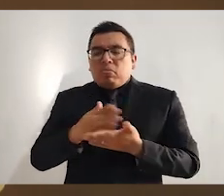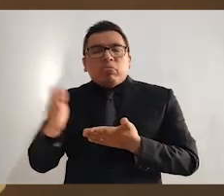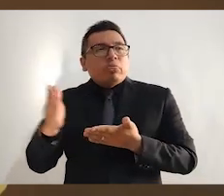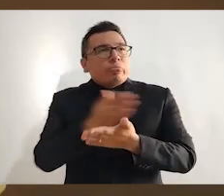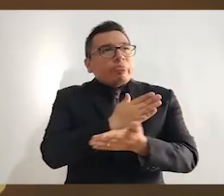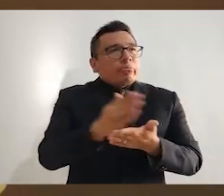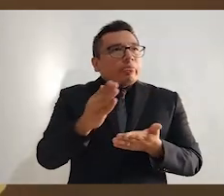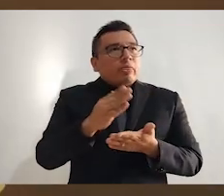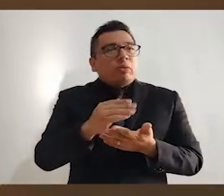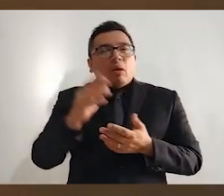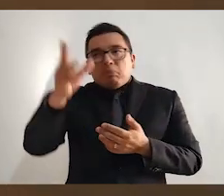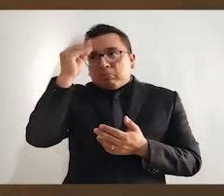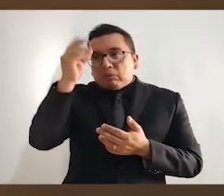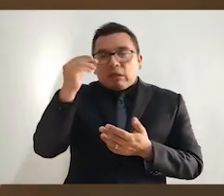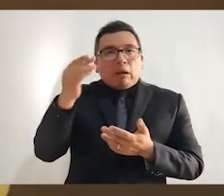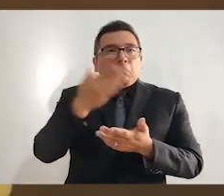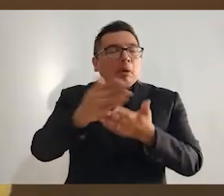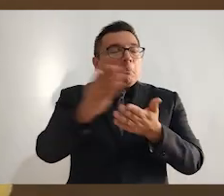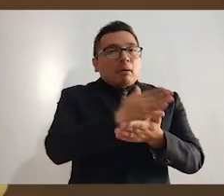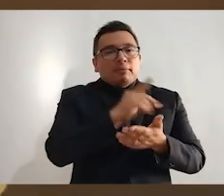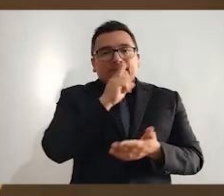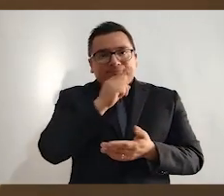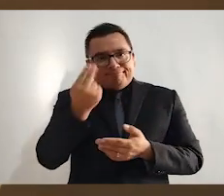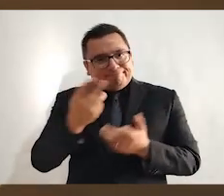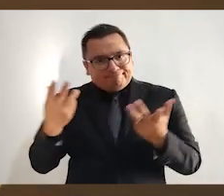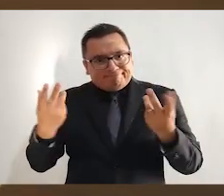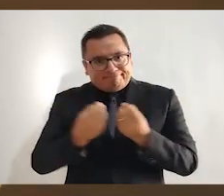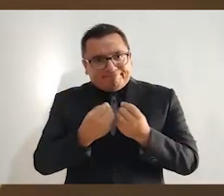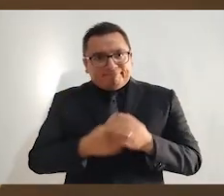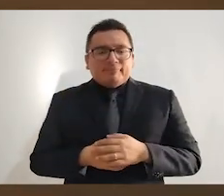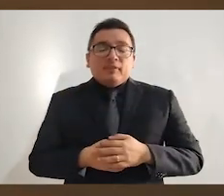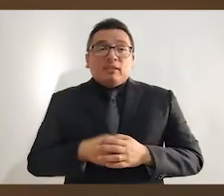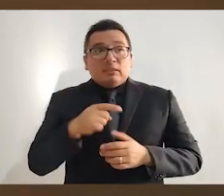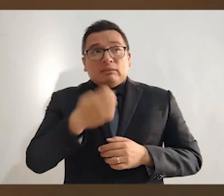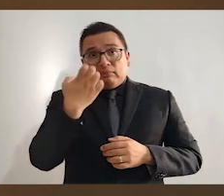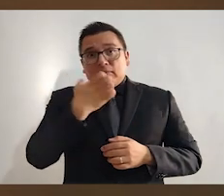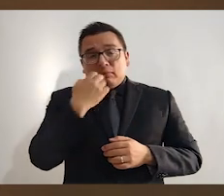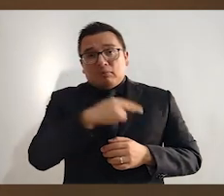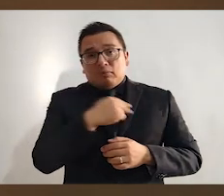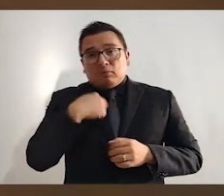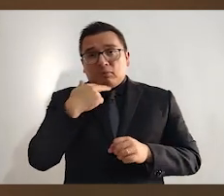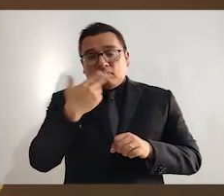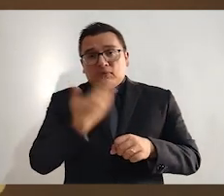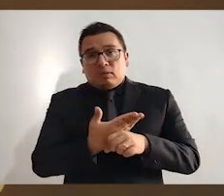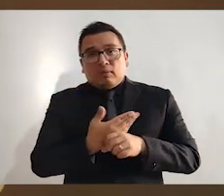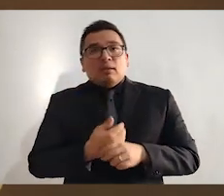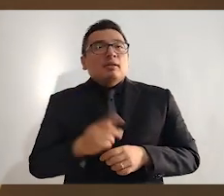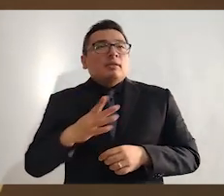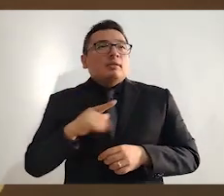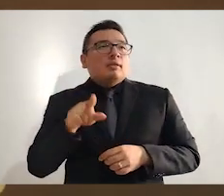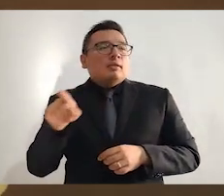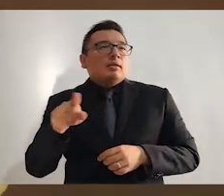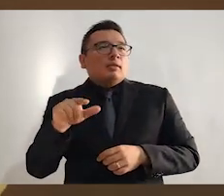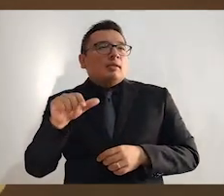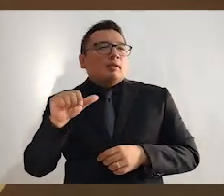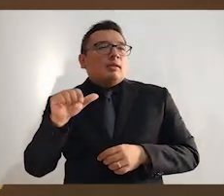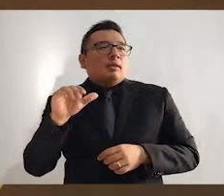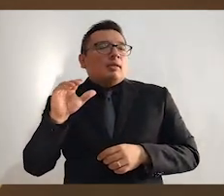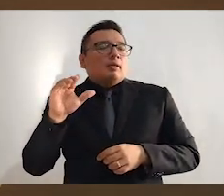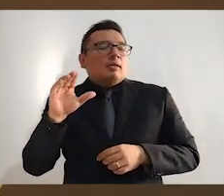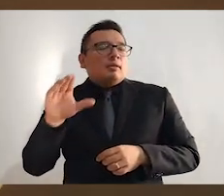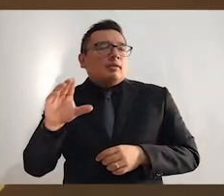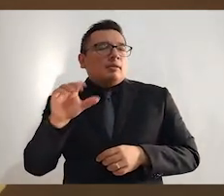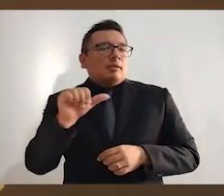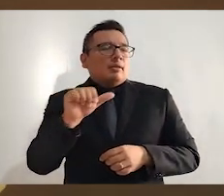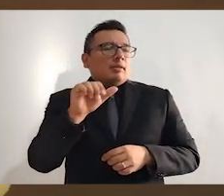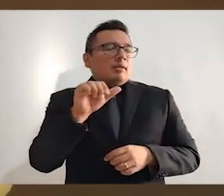de aprendizaje y participación en los centros escolares, que en este caso nosotros trabajamos con los centros de atención múltiple. Y